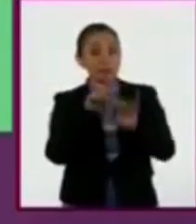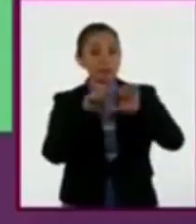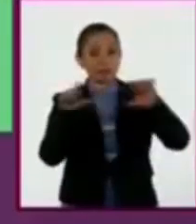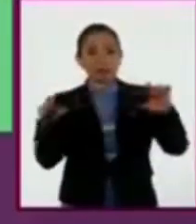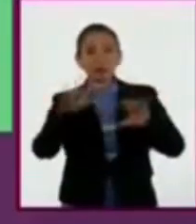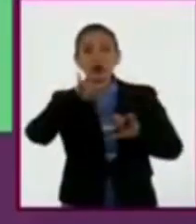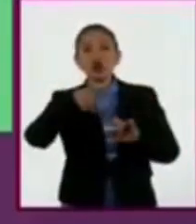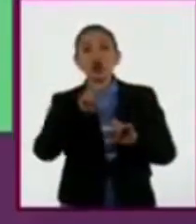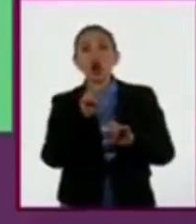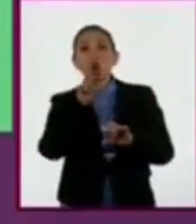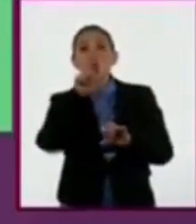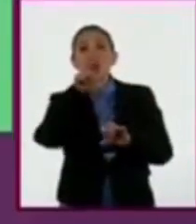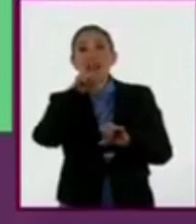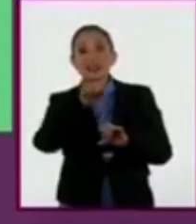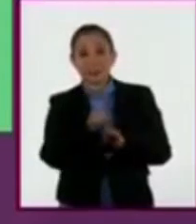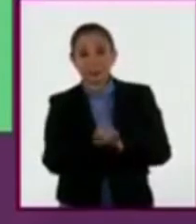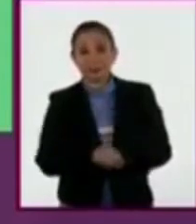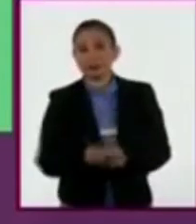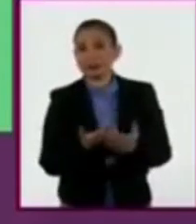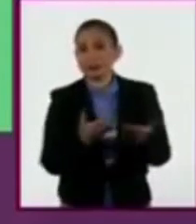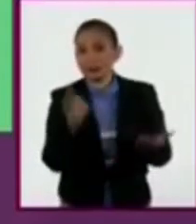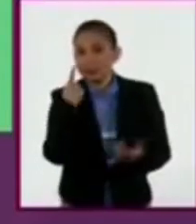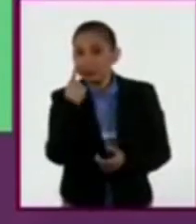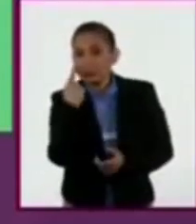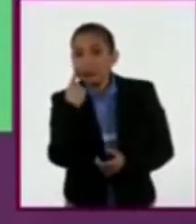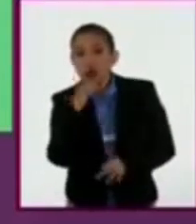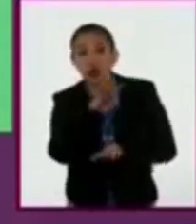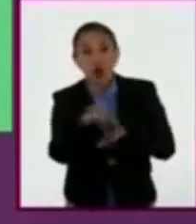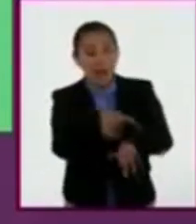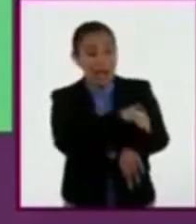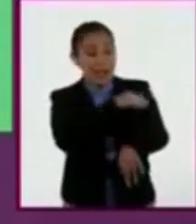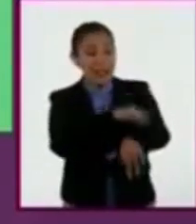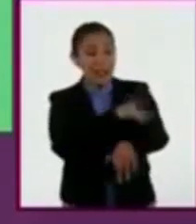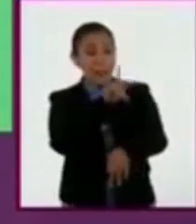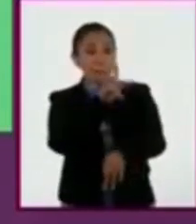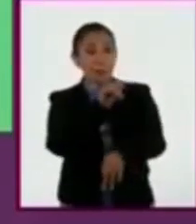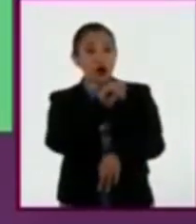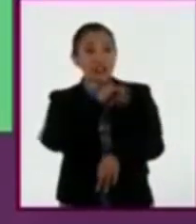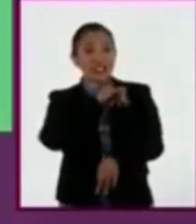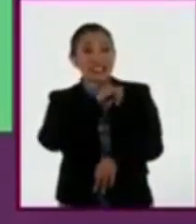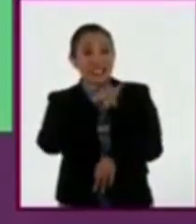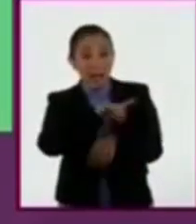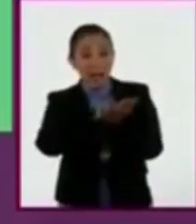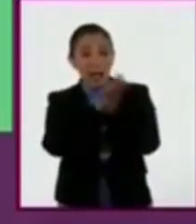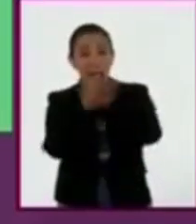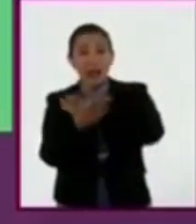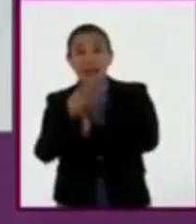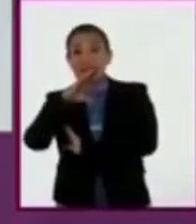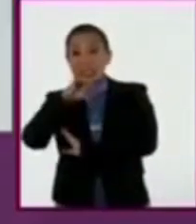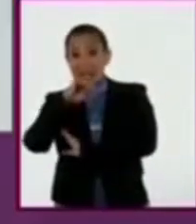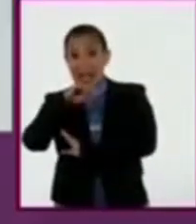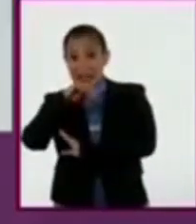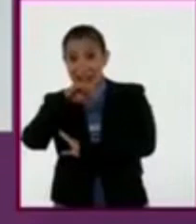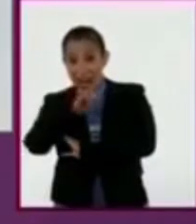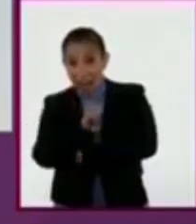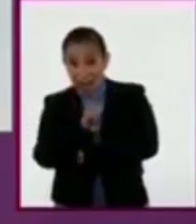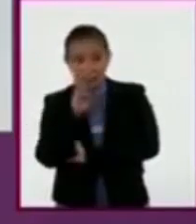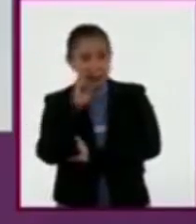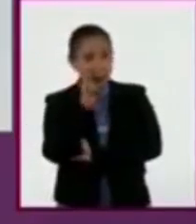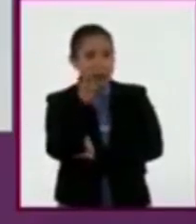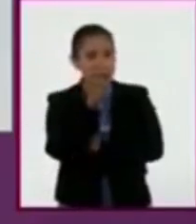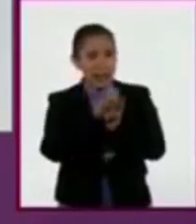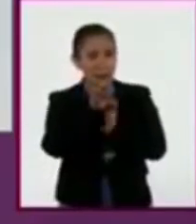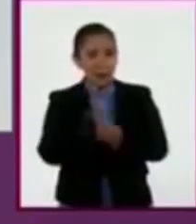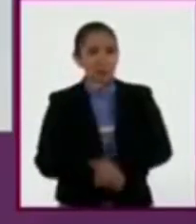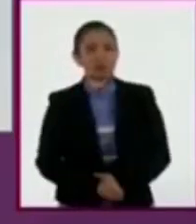en joules. Ahora bien, ¿toda la energía potencial se transforma en cinética? Veámoslo con